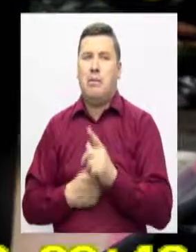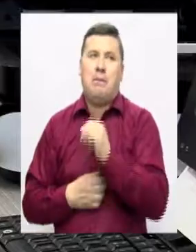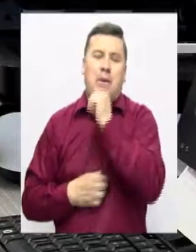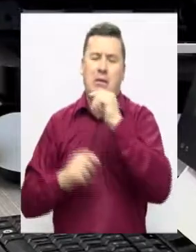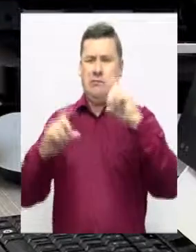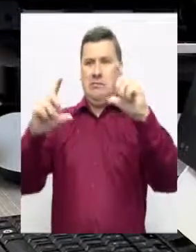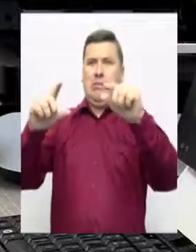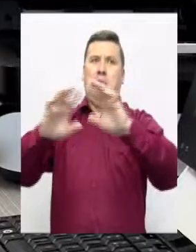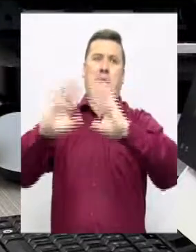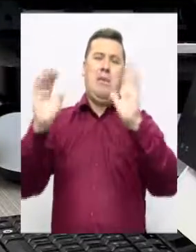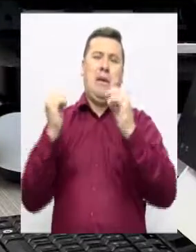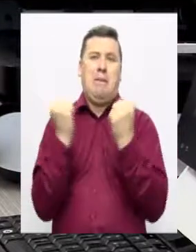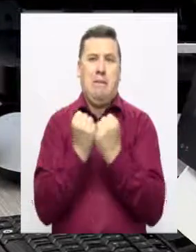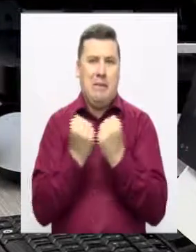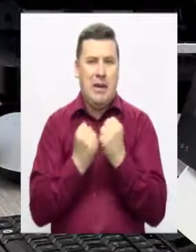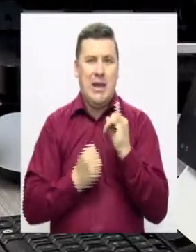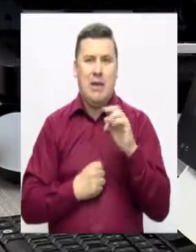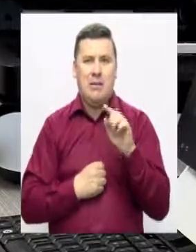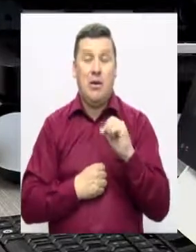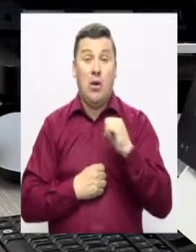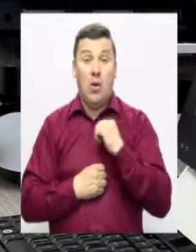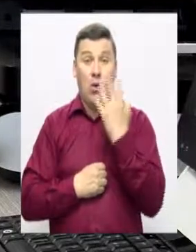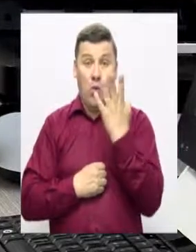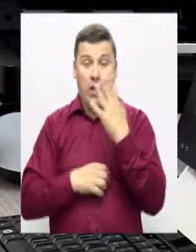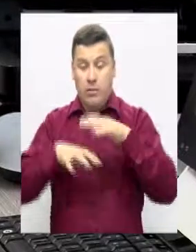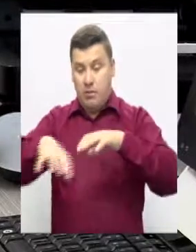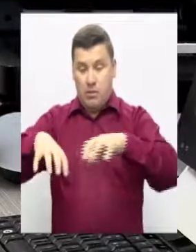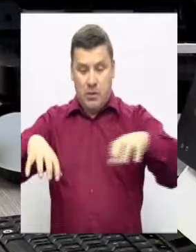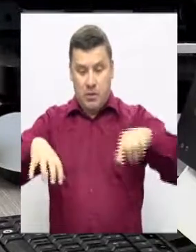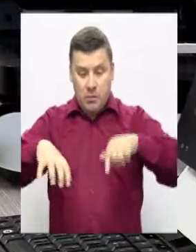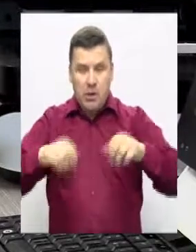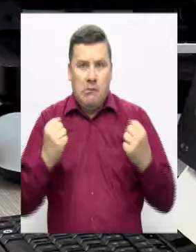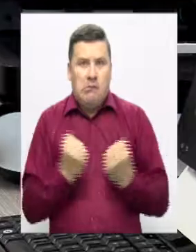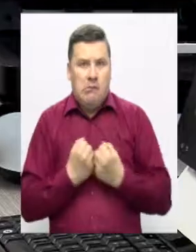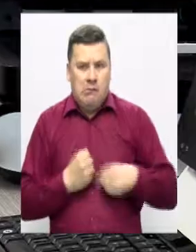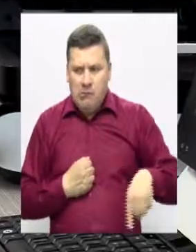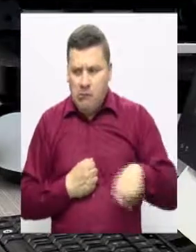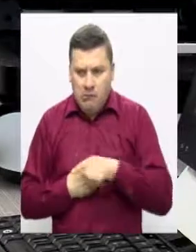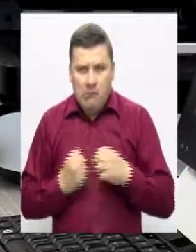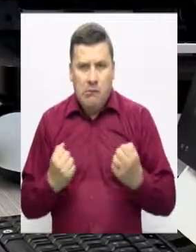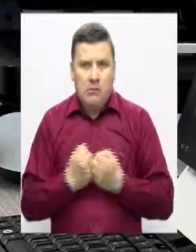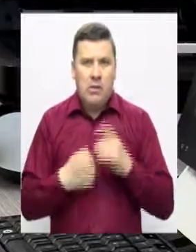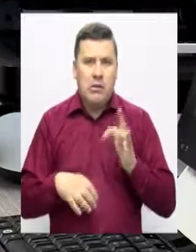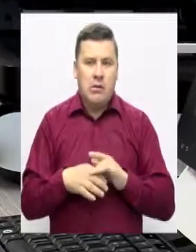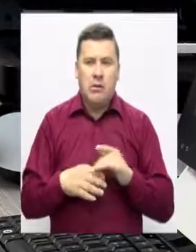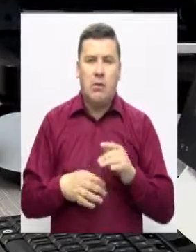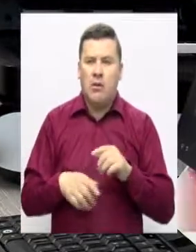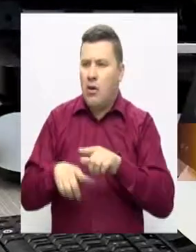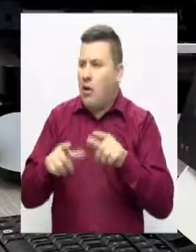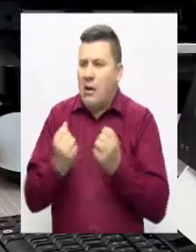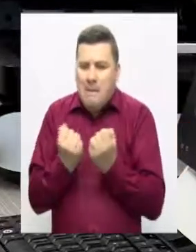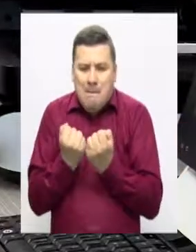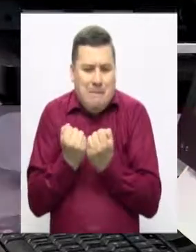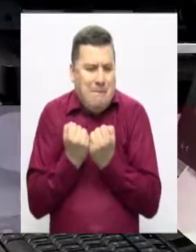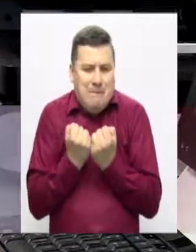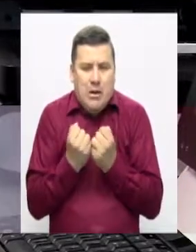peor, porque de por sí tiene cuatro patios y allá para hacer las obras de intervención tuvieron que desocupar uno de